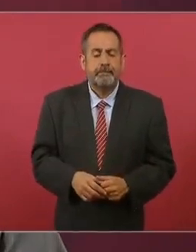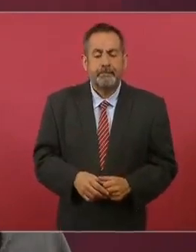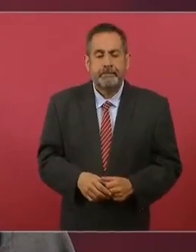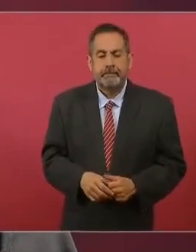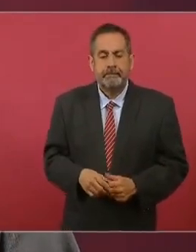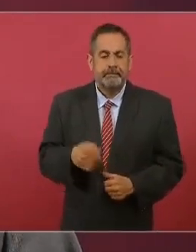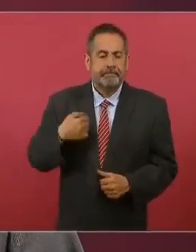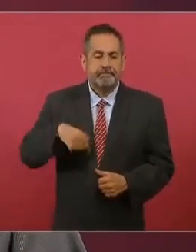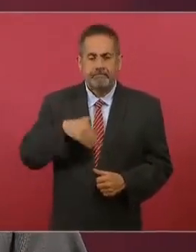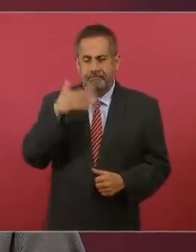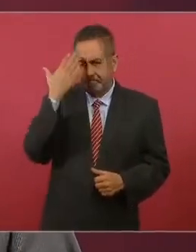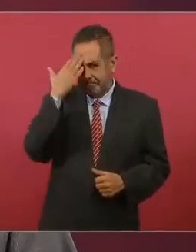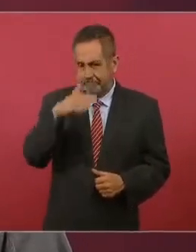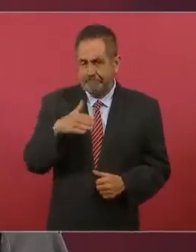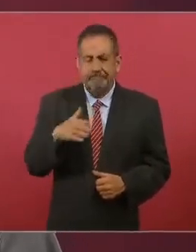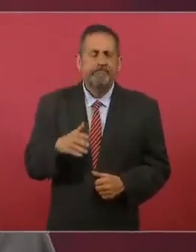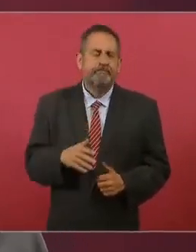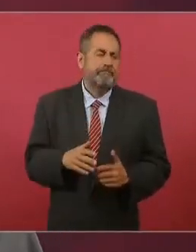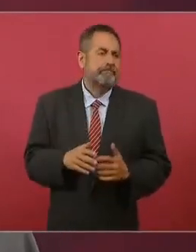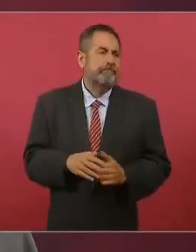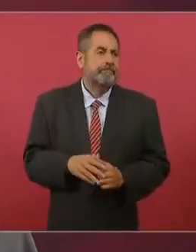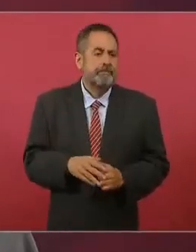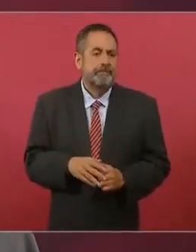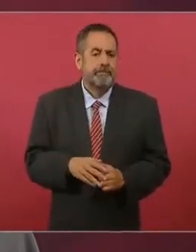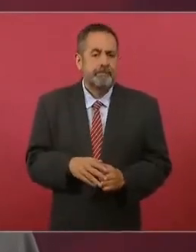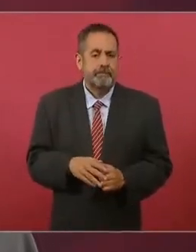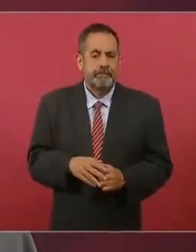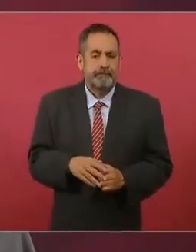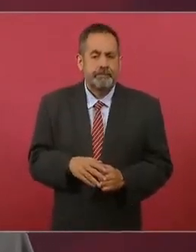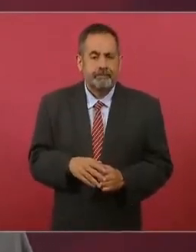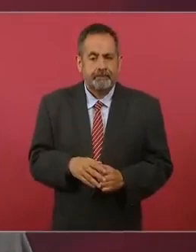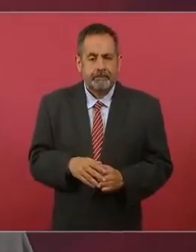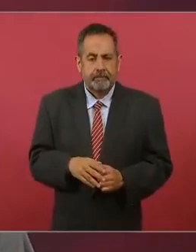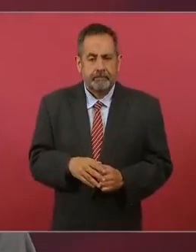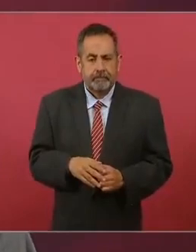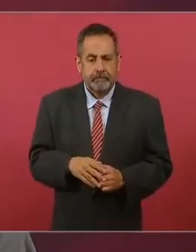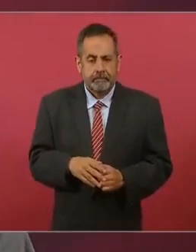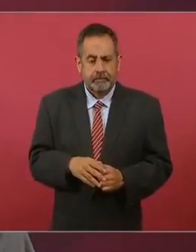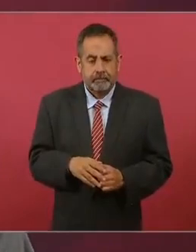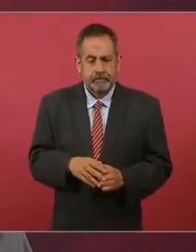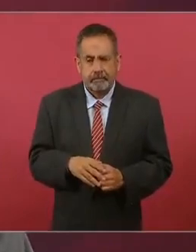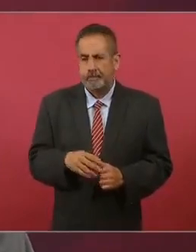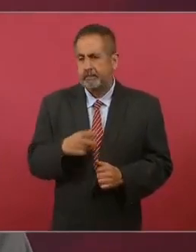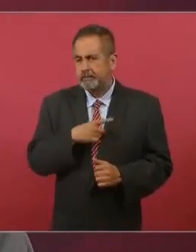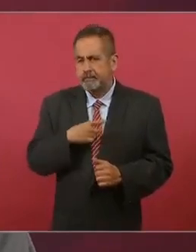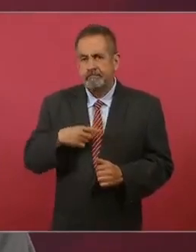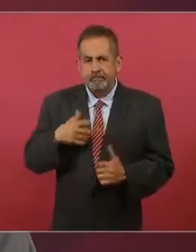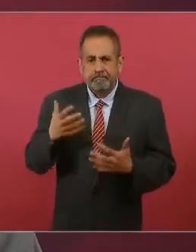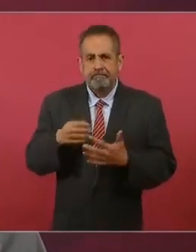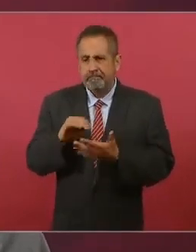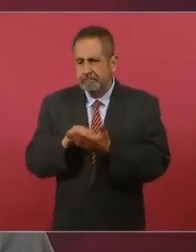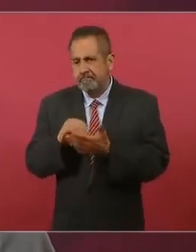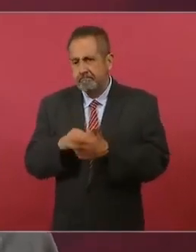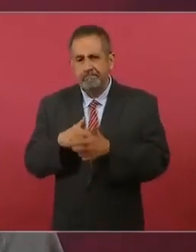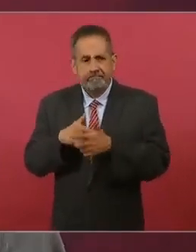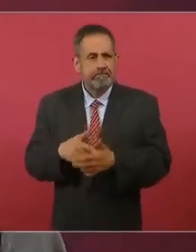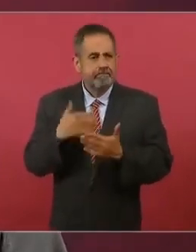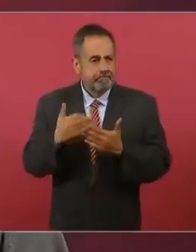Ya sabemos muy bien lo que se tiene que seguir haciendo en